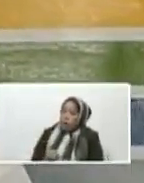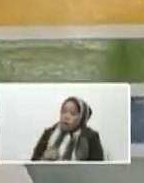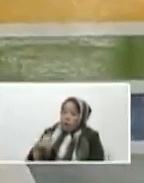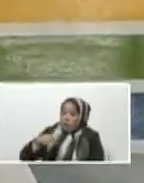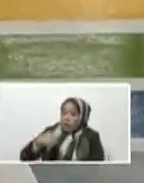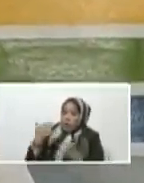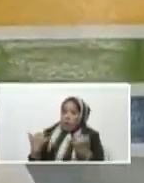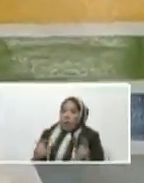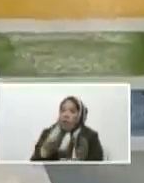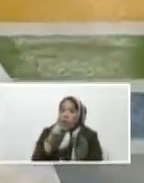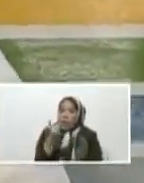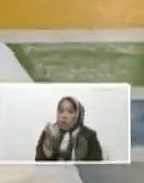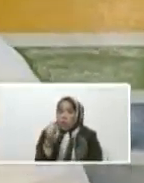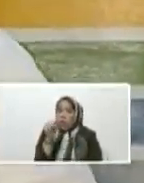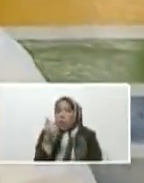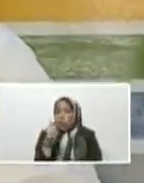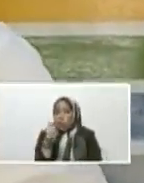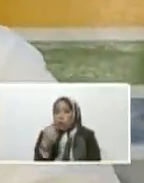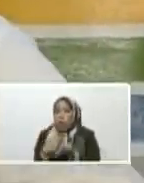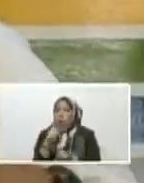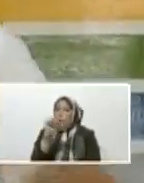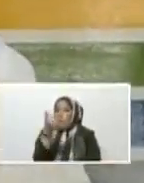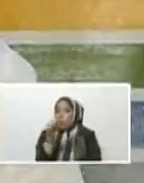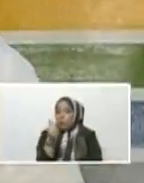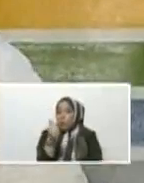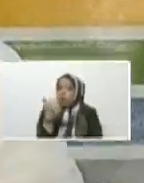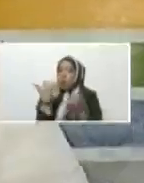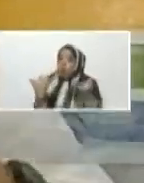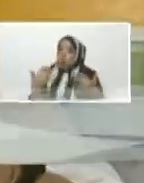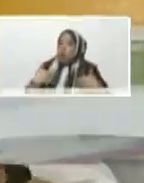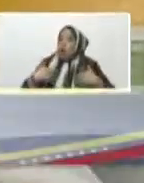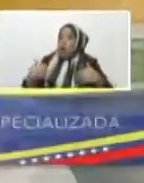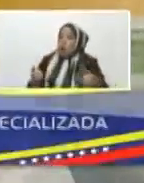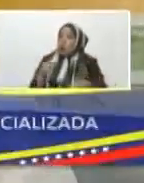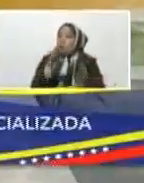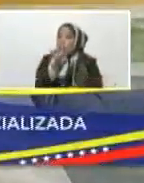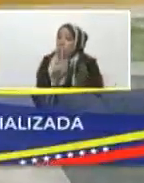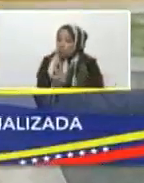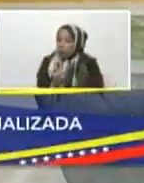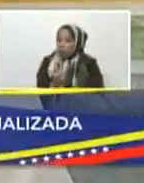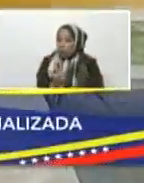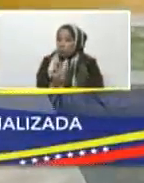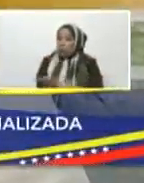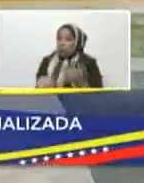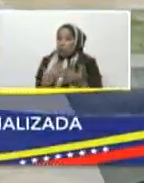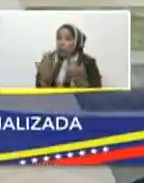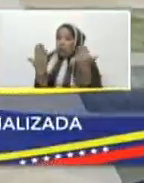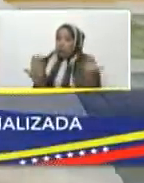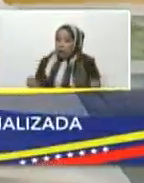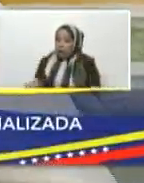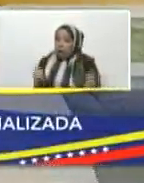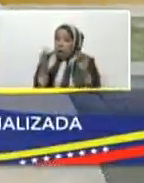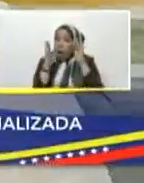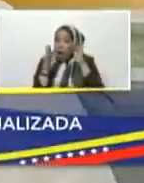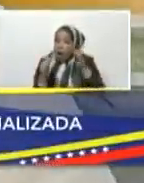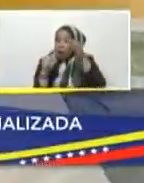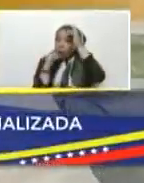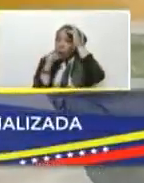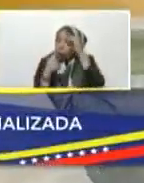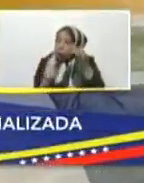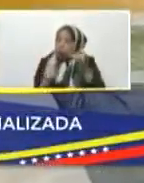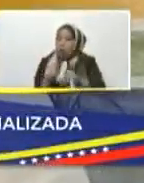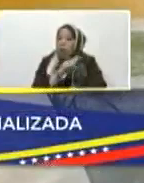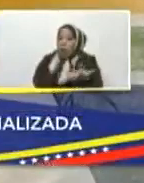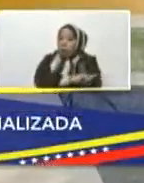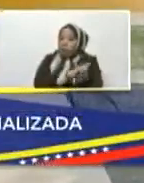con el 1x10 del buen gobierno. Nosotros, en caso de salud, los cuatro que hasta el momento hemos atendido por su lineamiento, por el